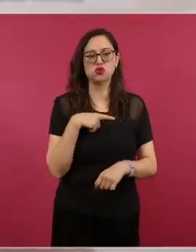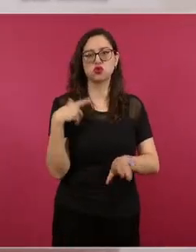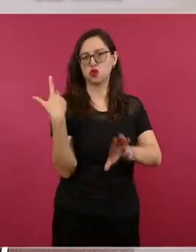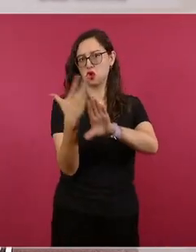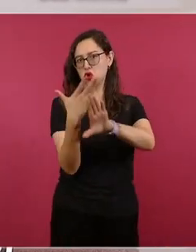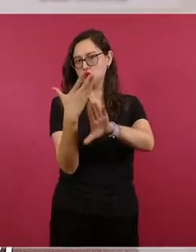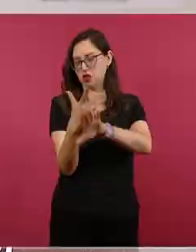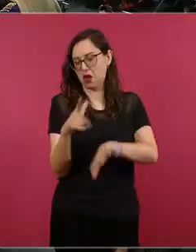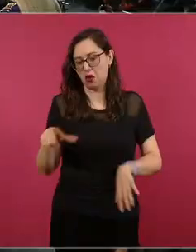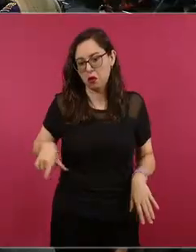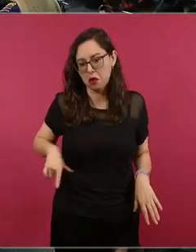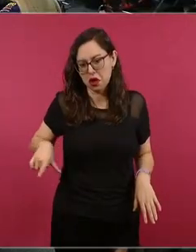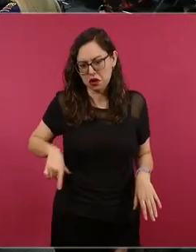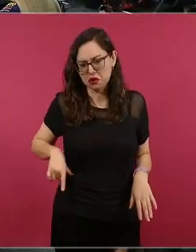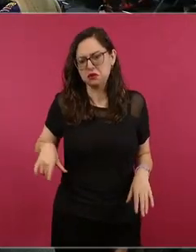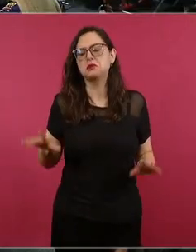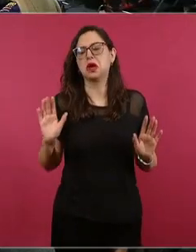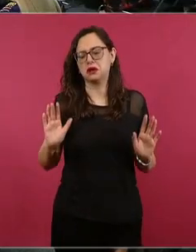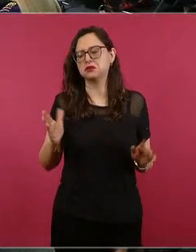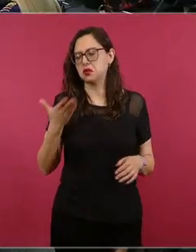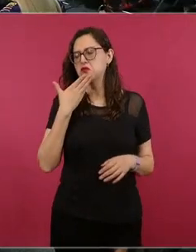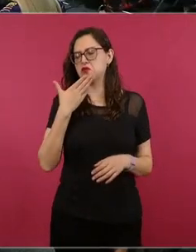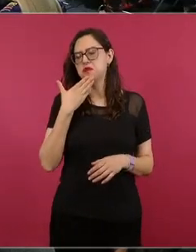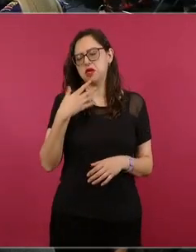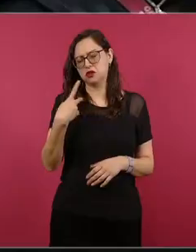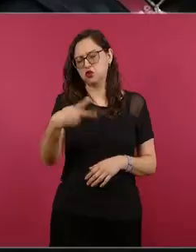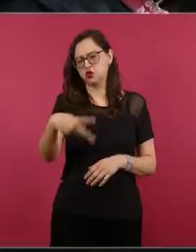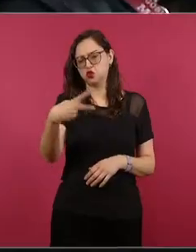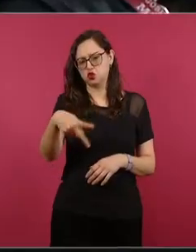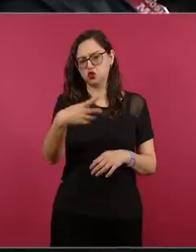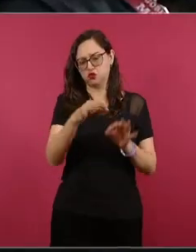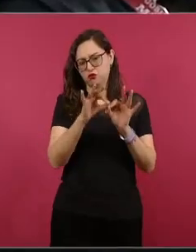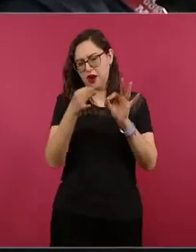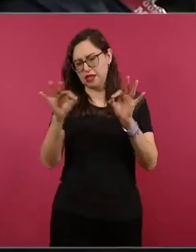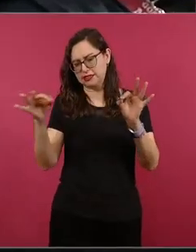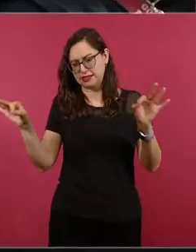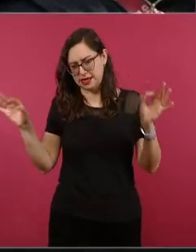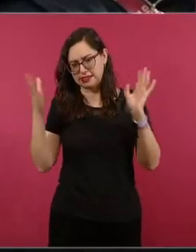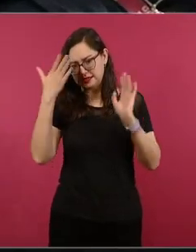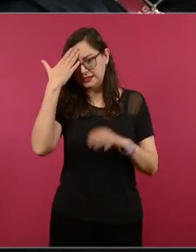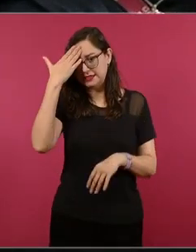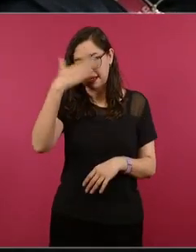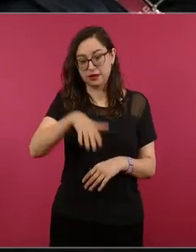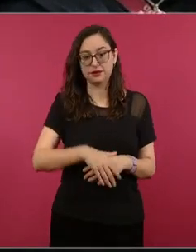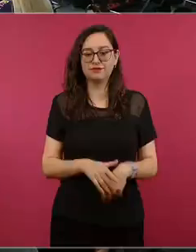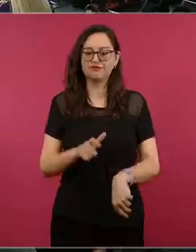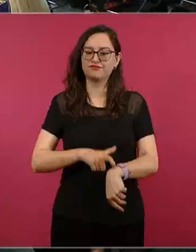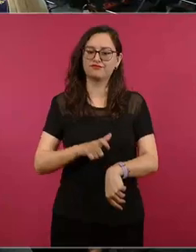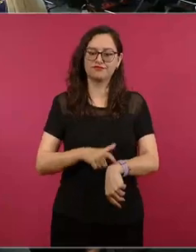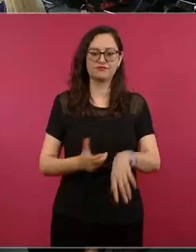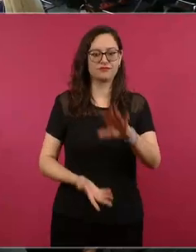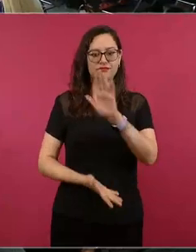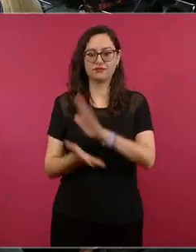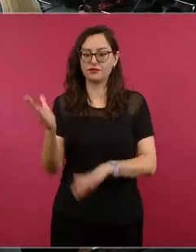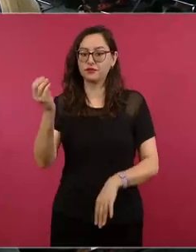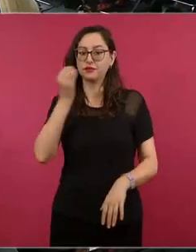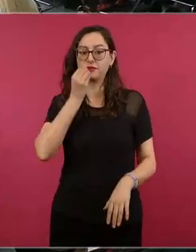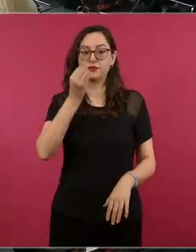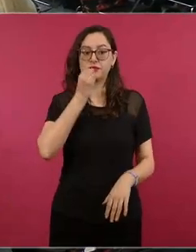poder. Esa ya me la sé. Finalmente. Pero bueno, vámonos a desayunar.